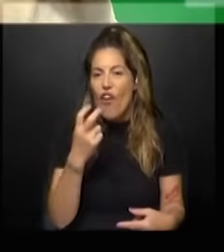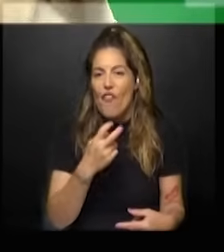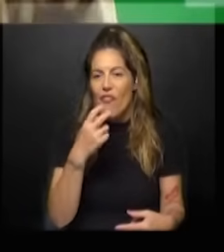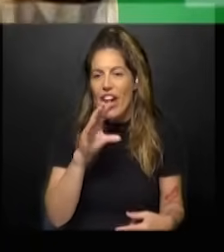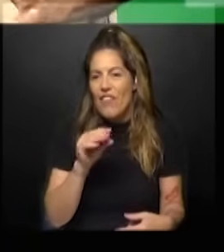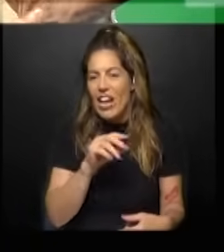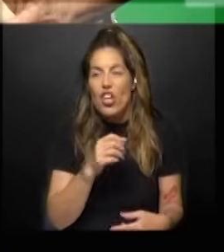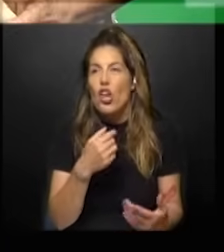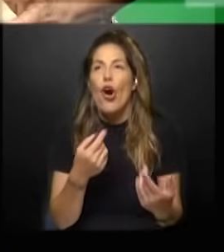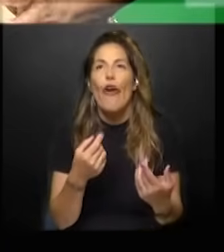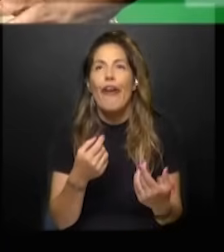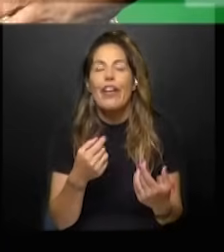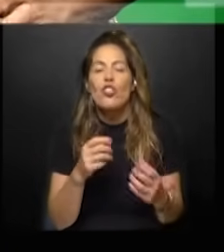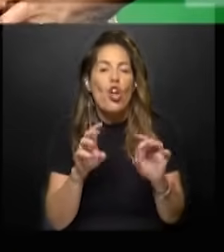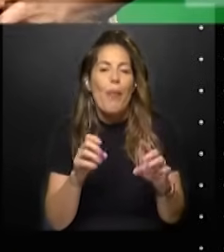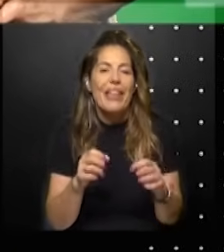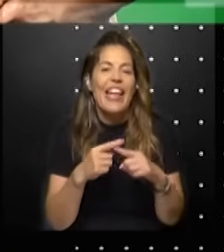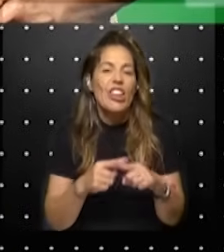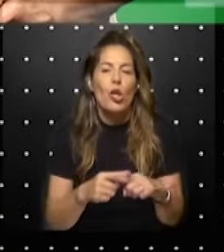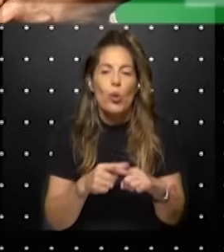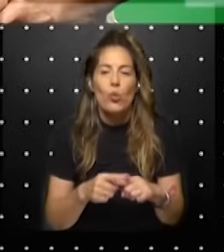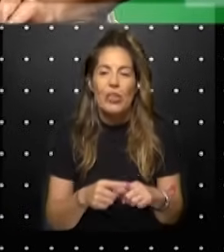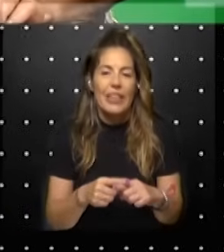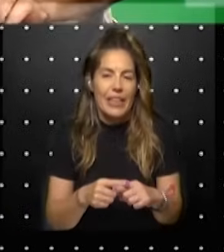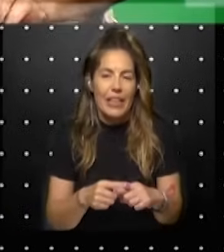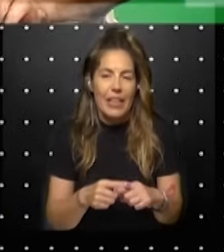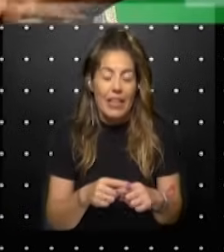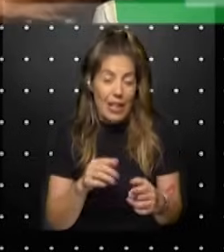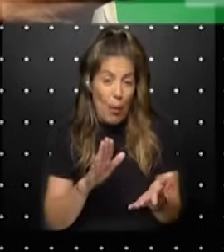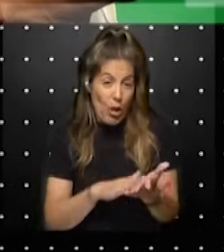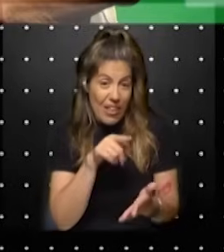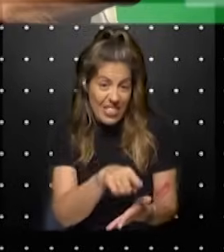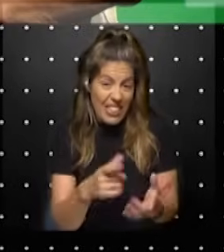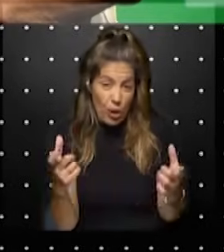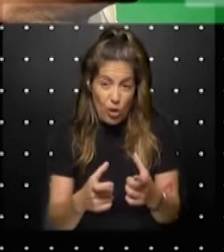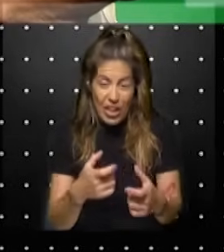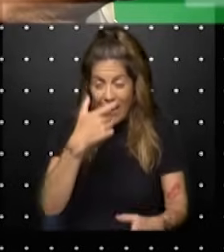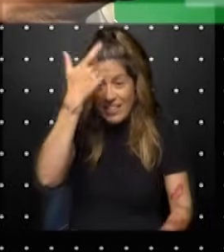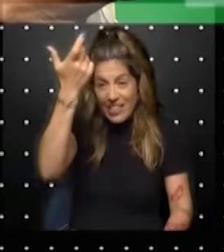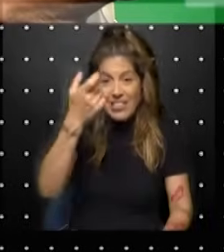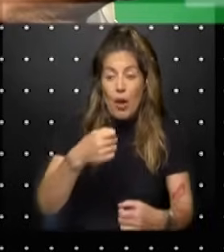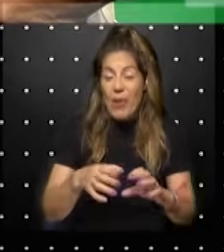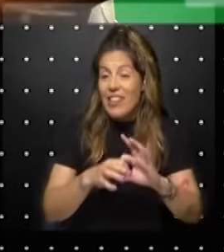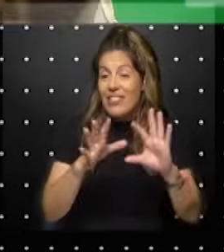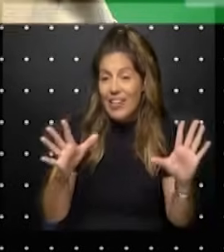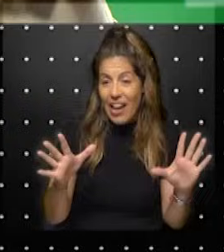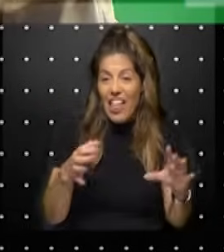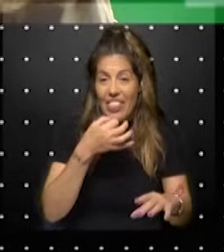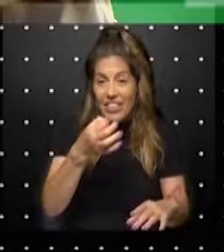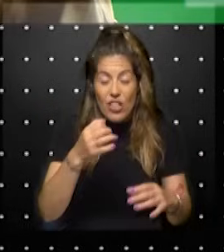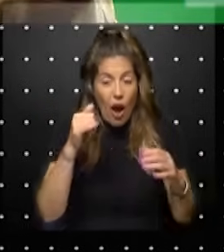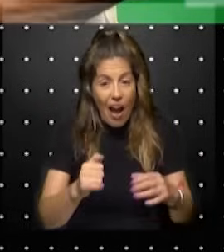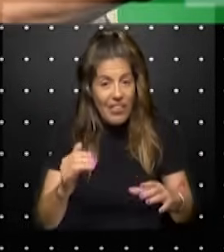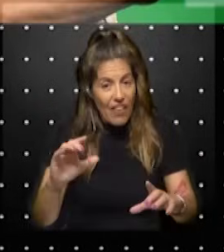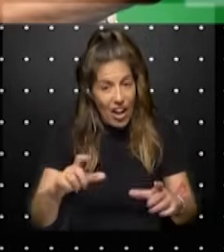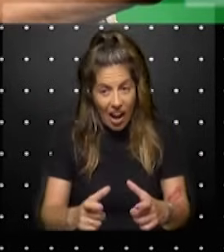a concentrarse y discutir para ponerse de acuerdo. La prueba la tenemos en estas reuniones, en que la ciencia parece ser muy clara, diciendo hay que